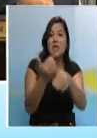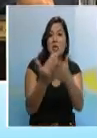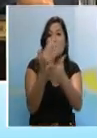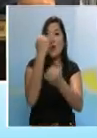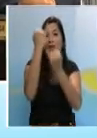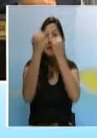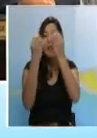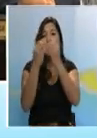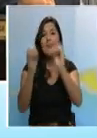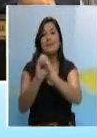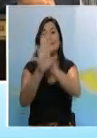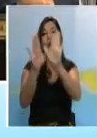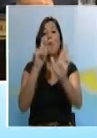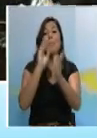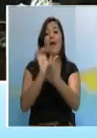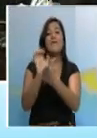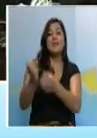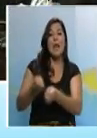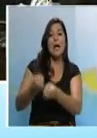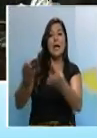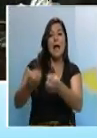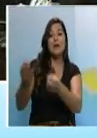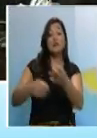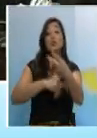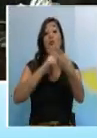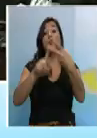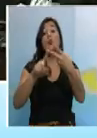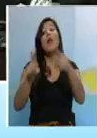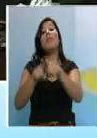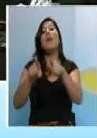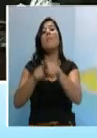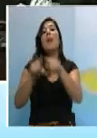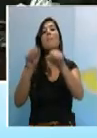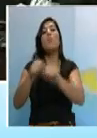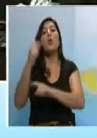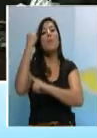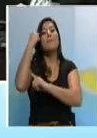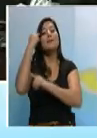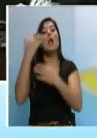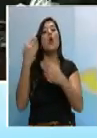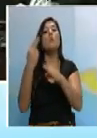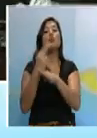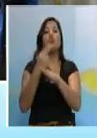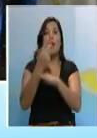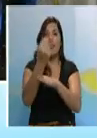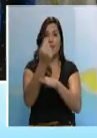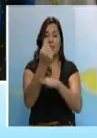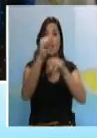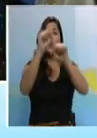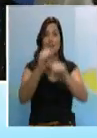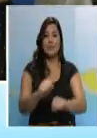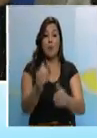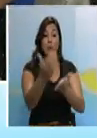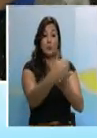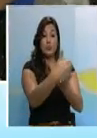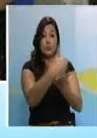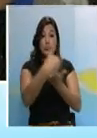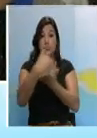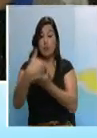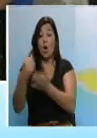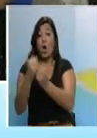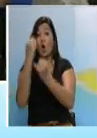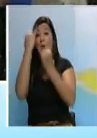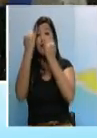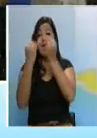contener el gasto y también definir en qué se invertirán los recursos que se puedan obtener con esas